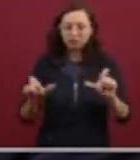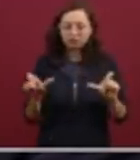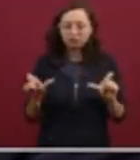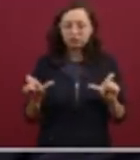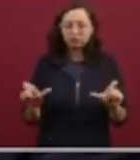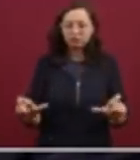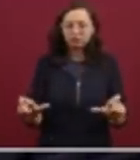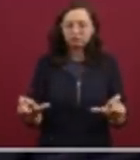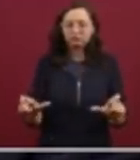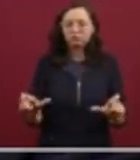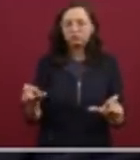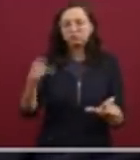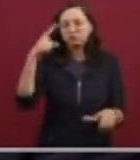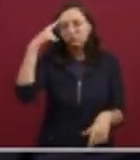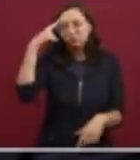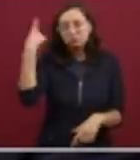para